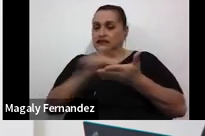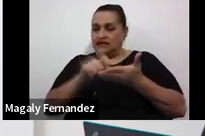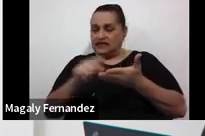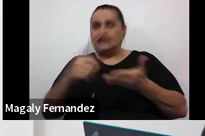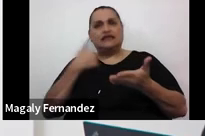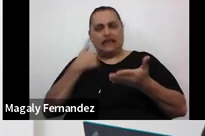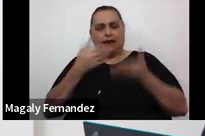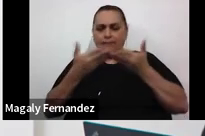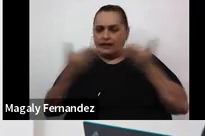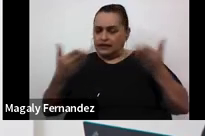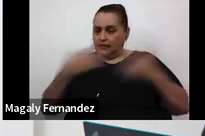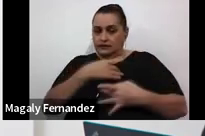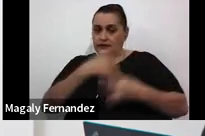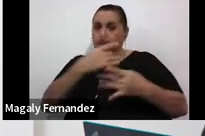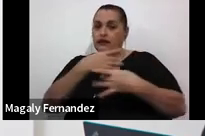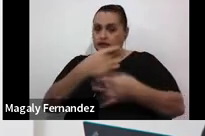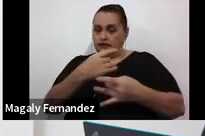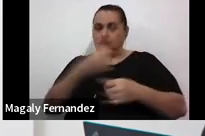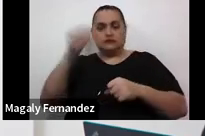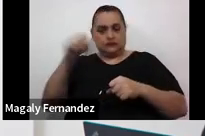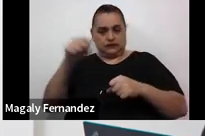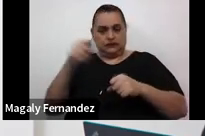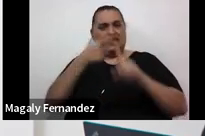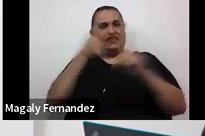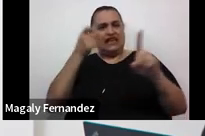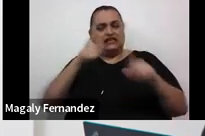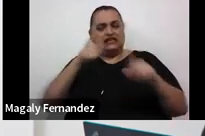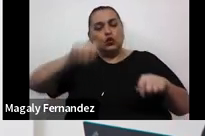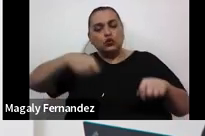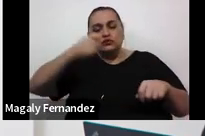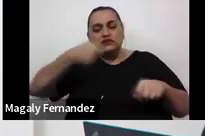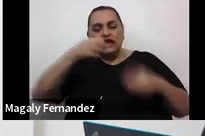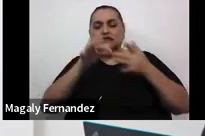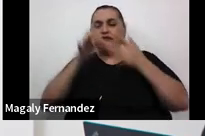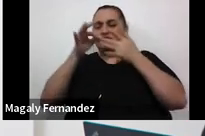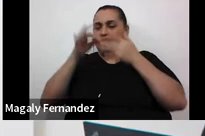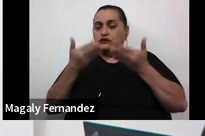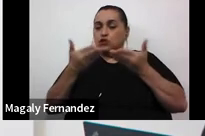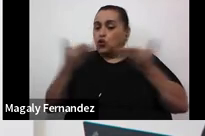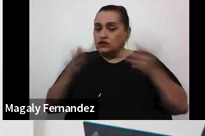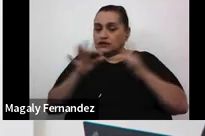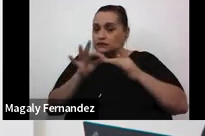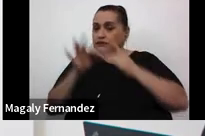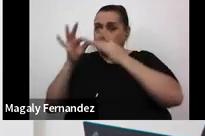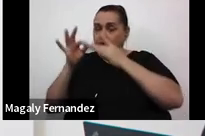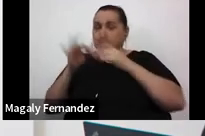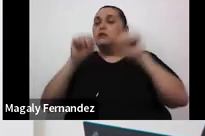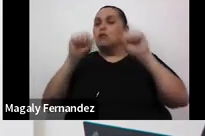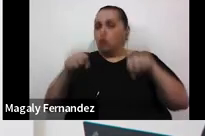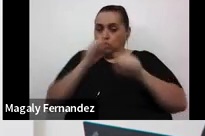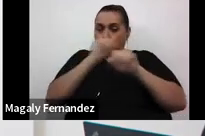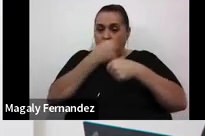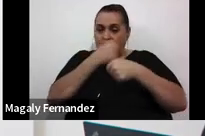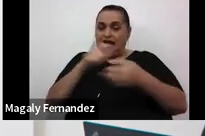tienen materiales muy interesantes desde cucharas especiales o aditamentos que que incluso podemos hacer para para